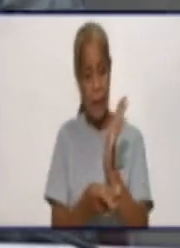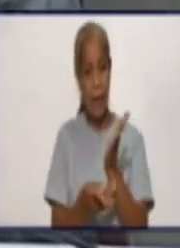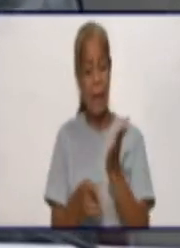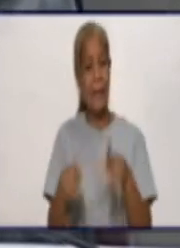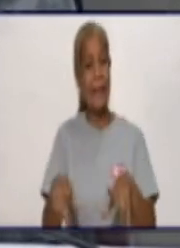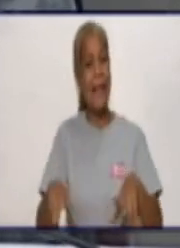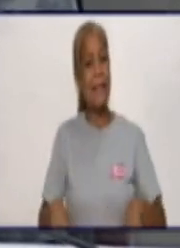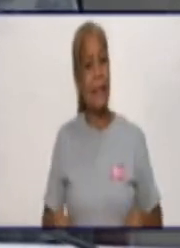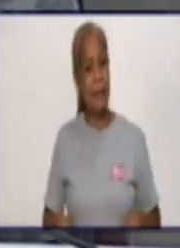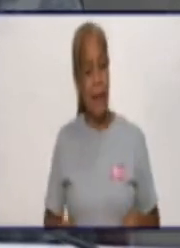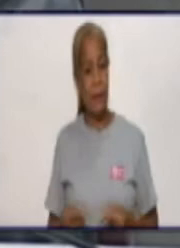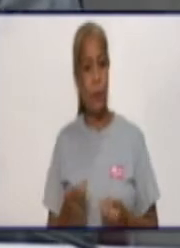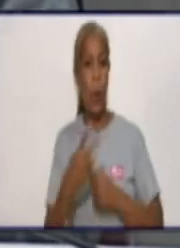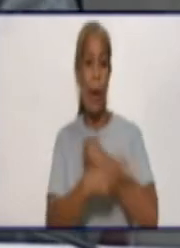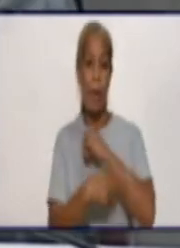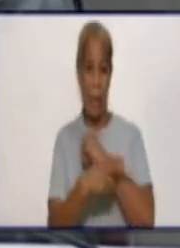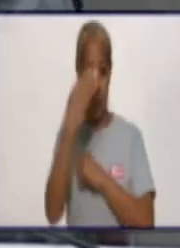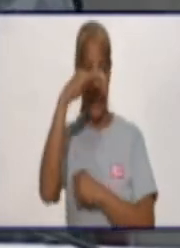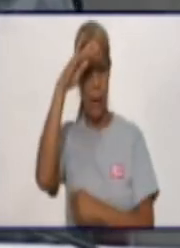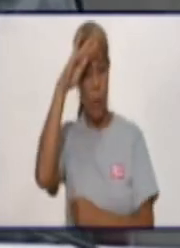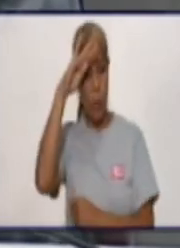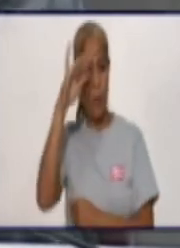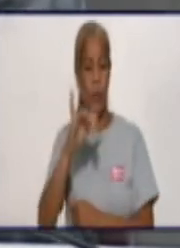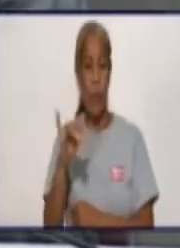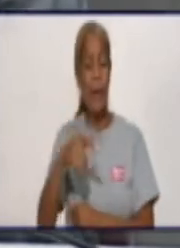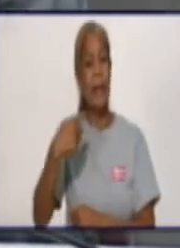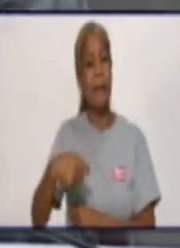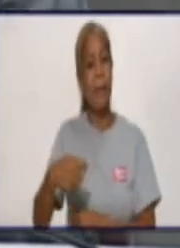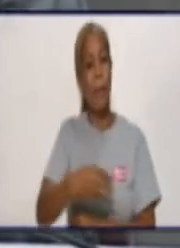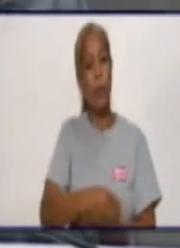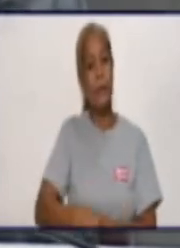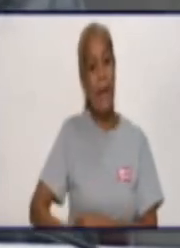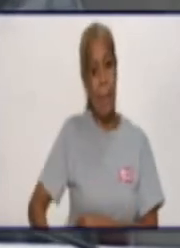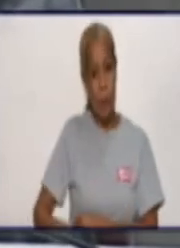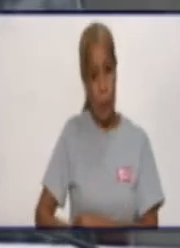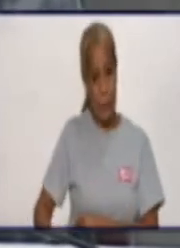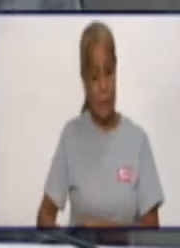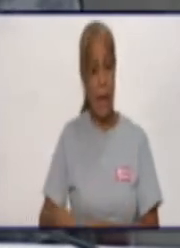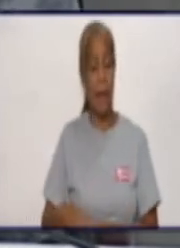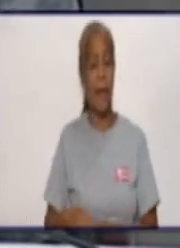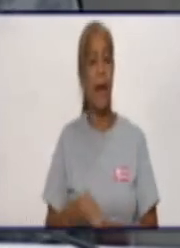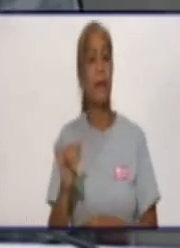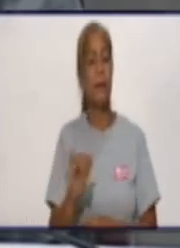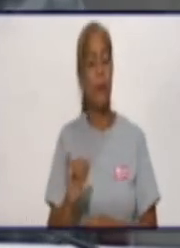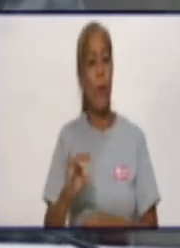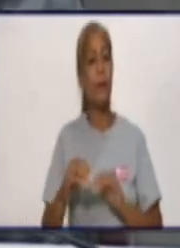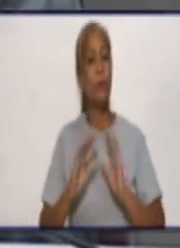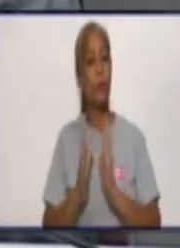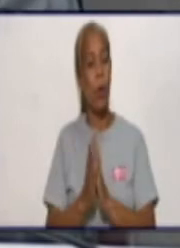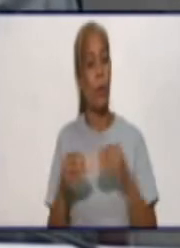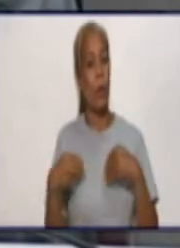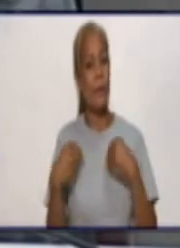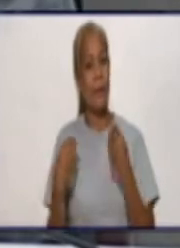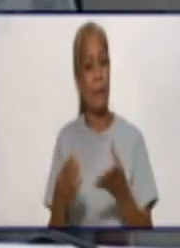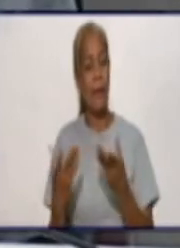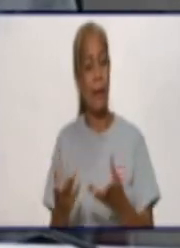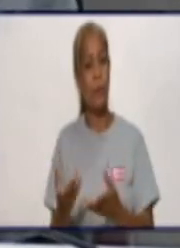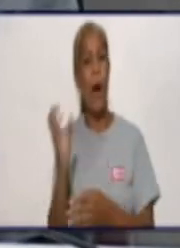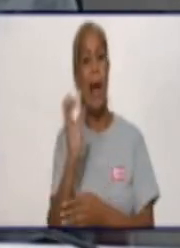confianza en ella tenemos que aprovecharla todo lo que se le está dando como oportunidades hoy el sector estatal al sector empresarial